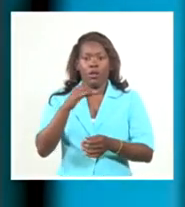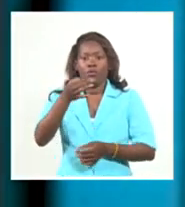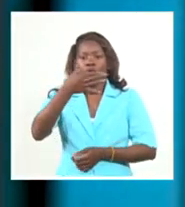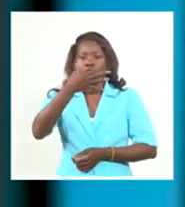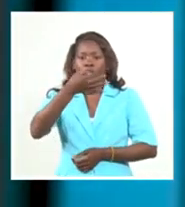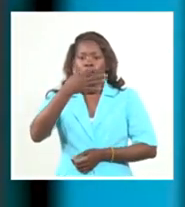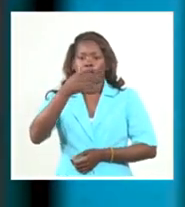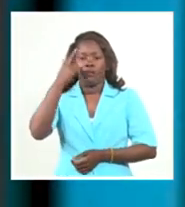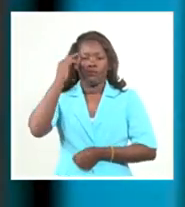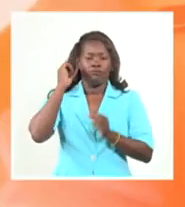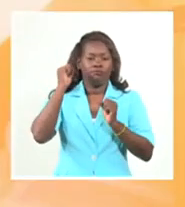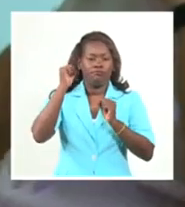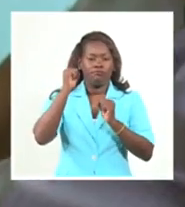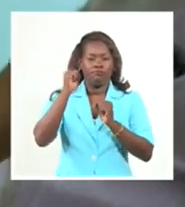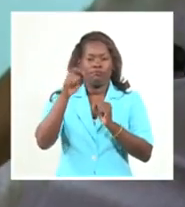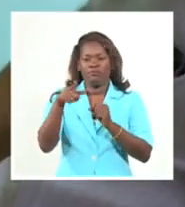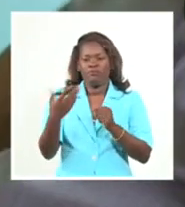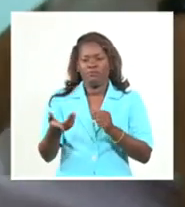¡Gracias!